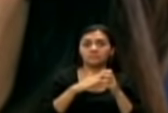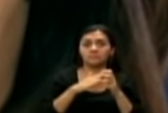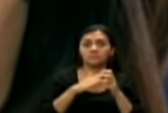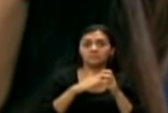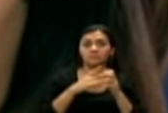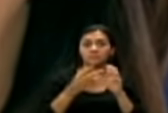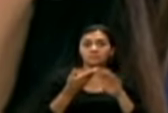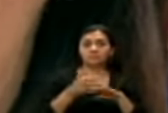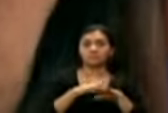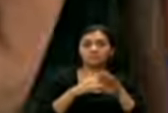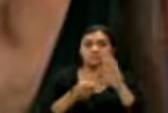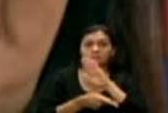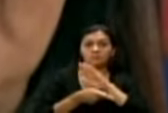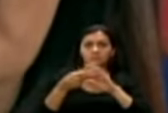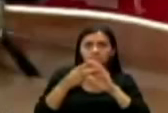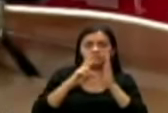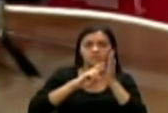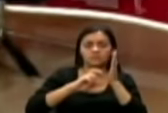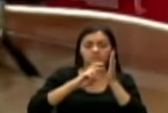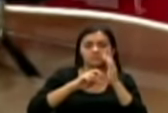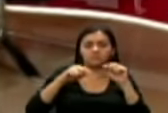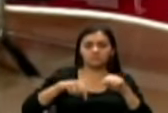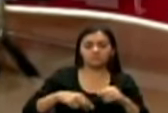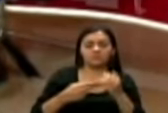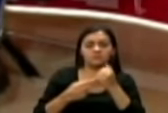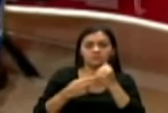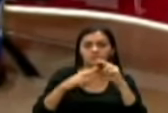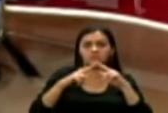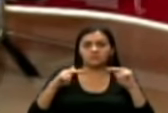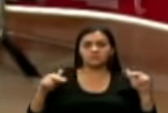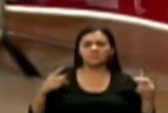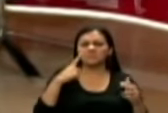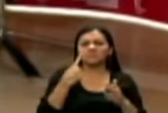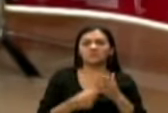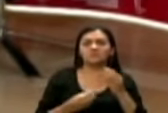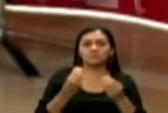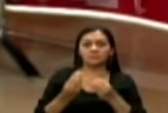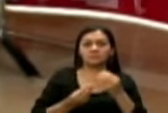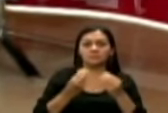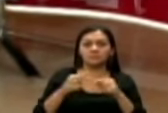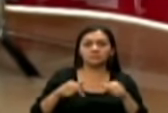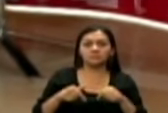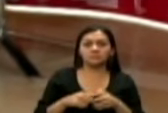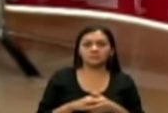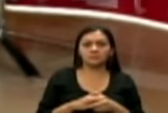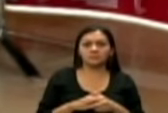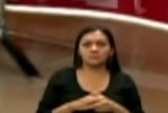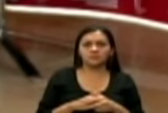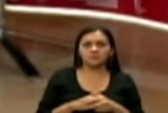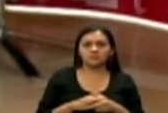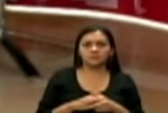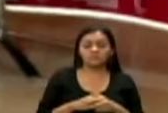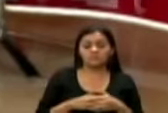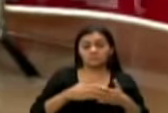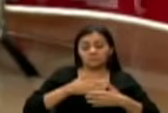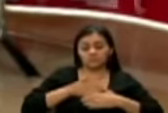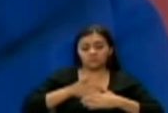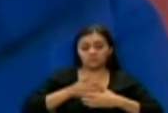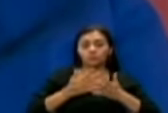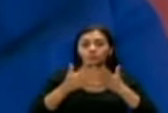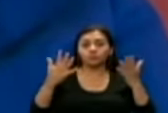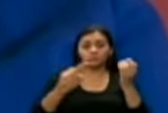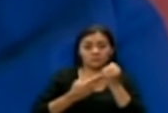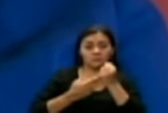del petróleo y los minerales, los recursos naturales. Sí. ¿Qué está haciendo en ese caso El Salvador? Bueno, nosotros no tenemos mucho